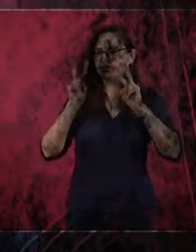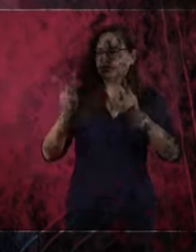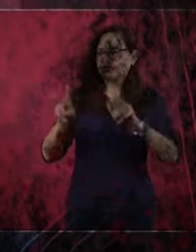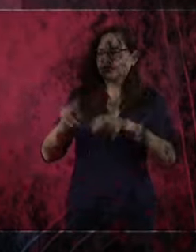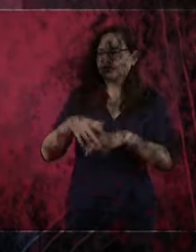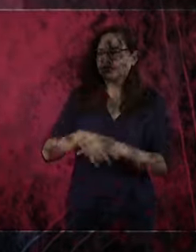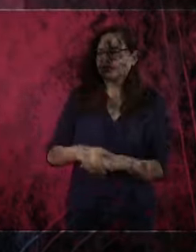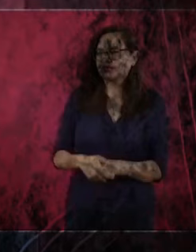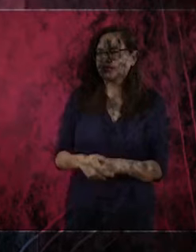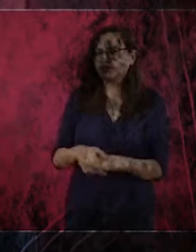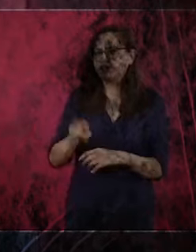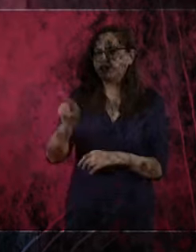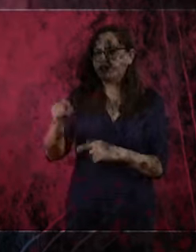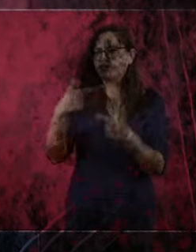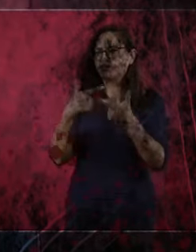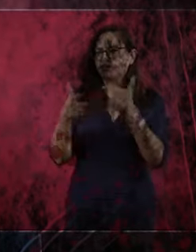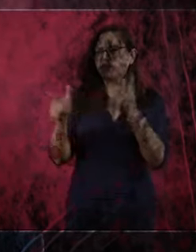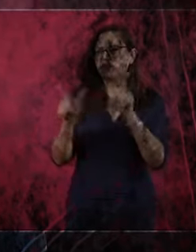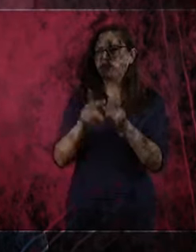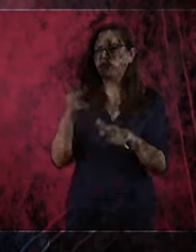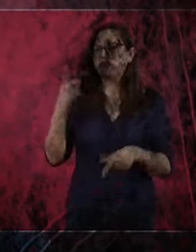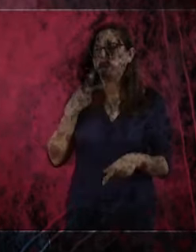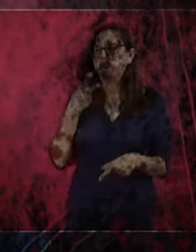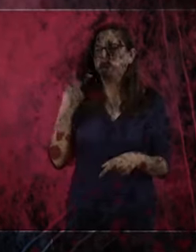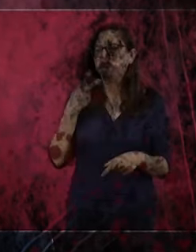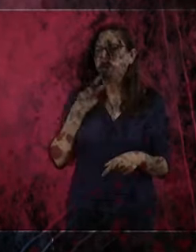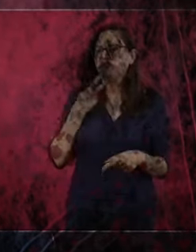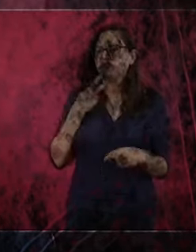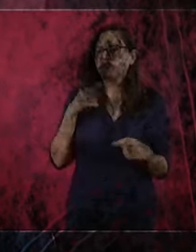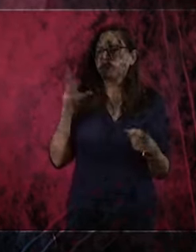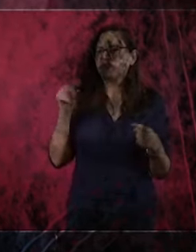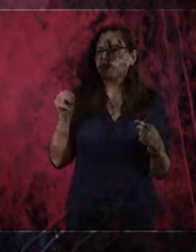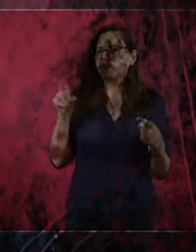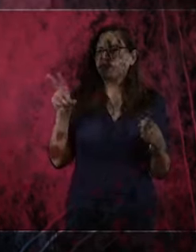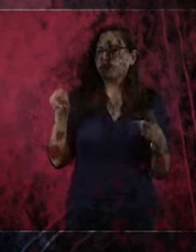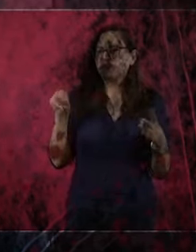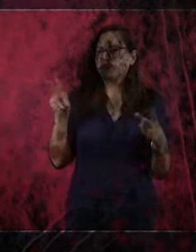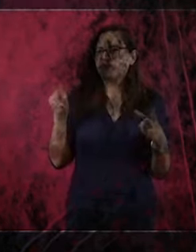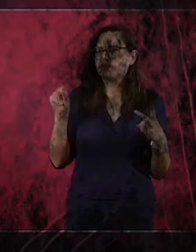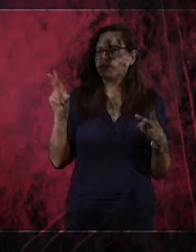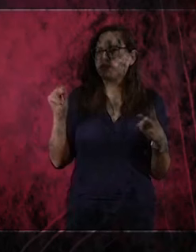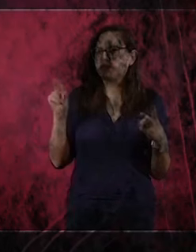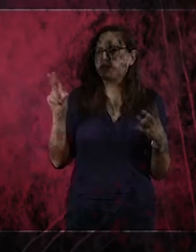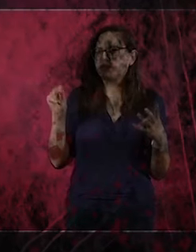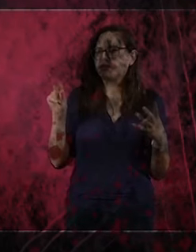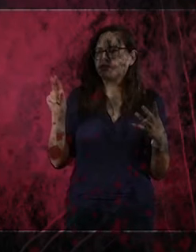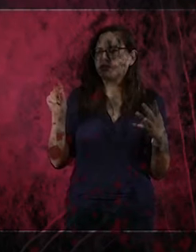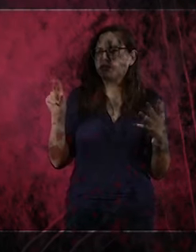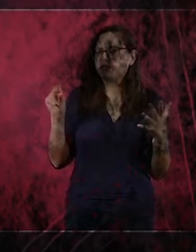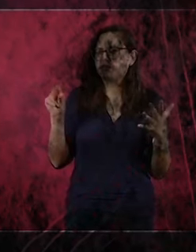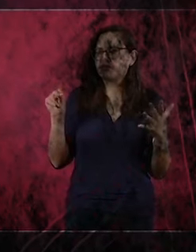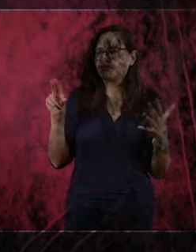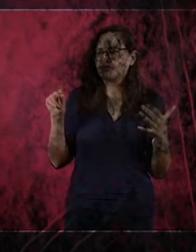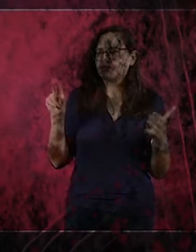beneficios no superan a las afectaciones que va a tener Entonces si hay alguien en el congreso de